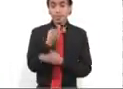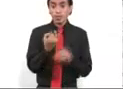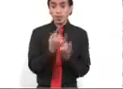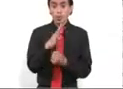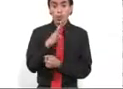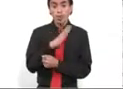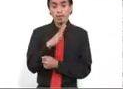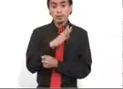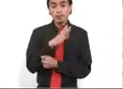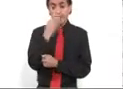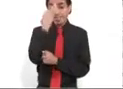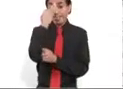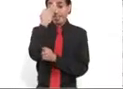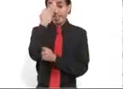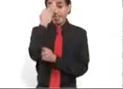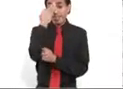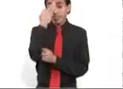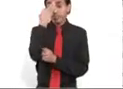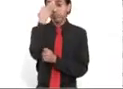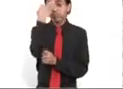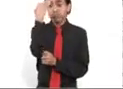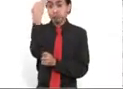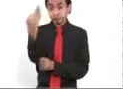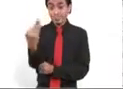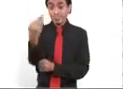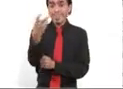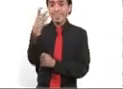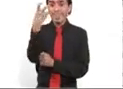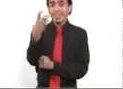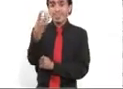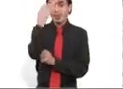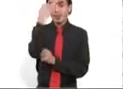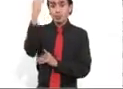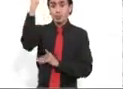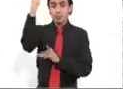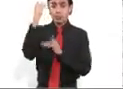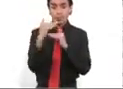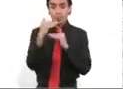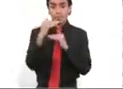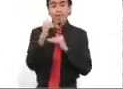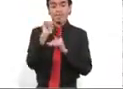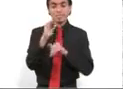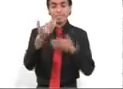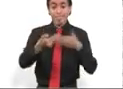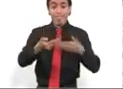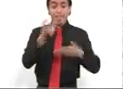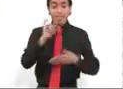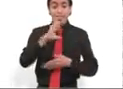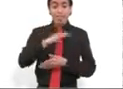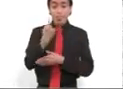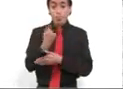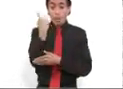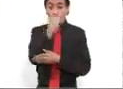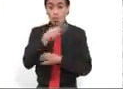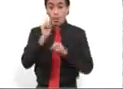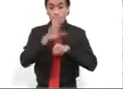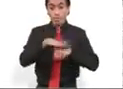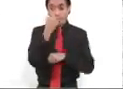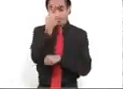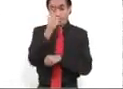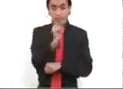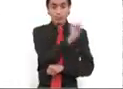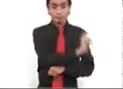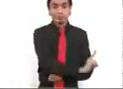importante en el tiempo de desplazamiento que han tenido. Anteriormente ellos ocupaban más de una hora para recorrer